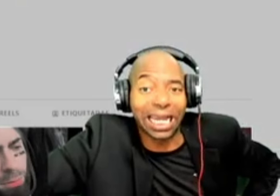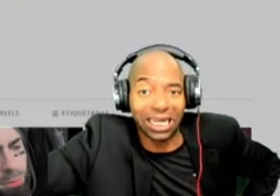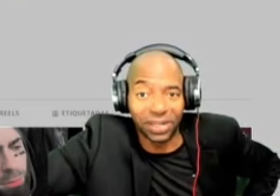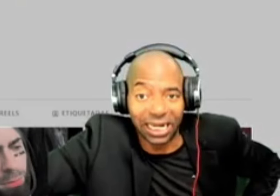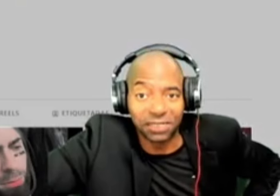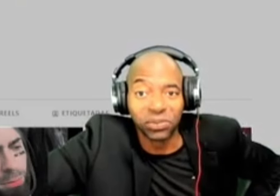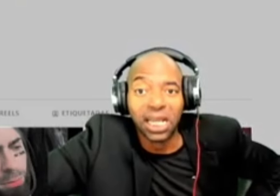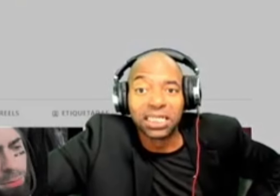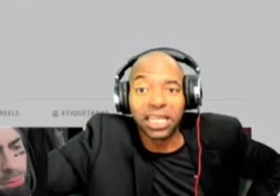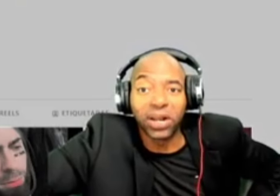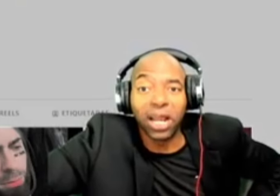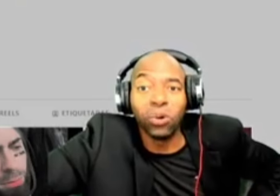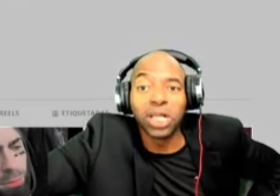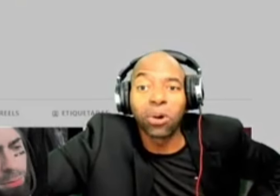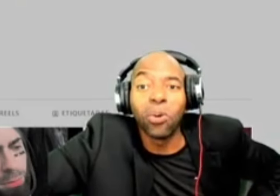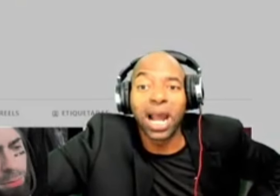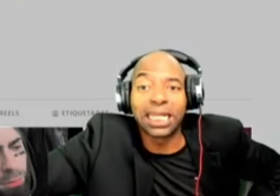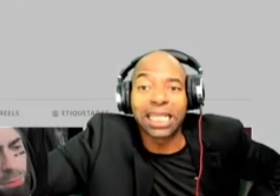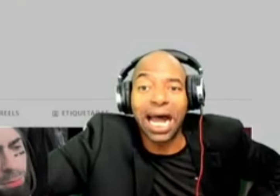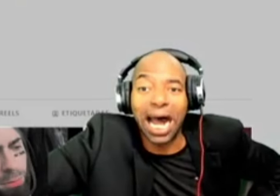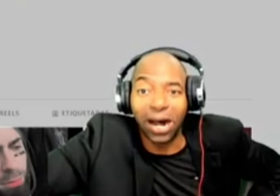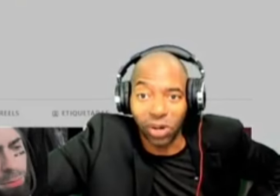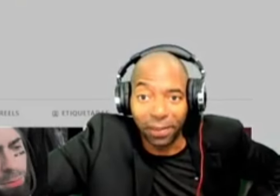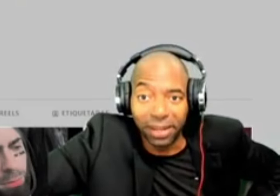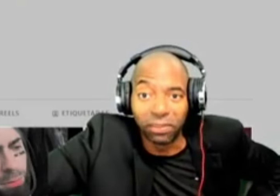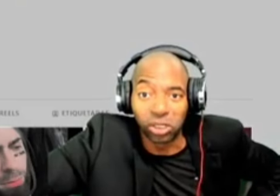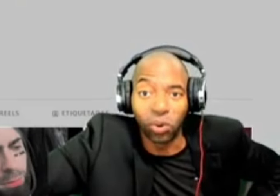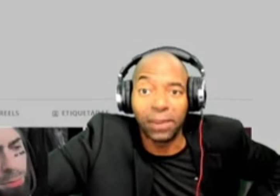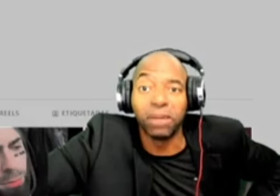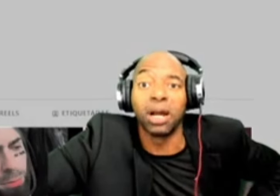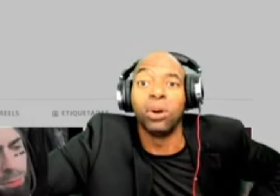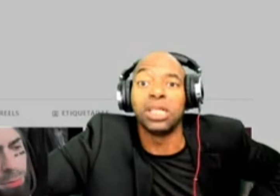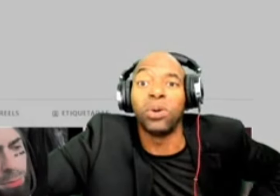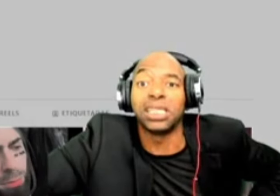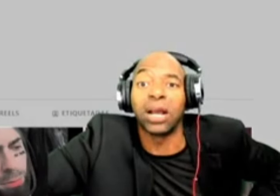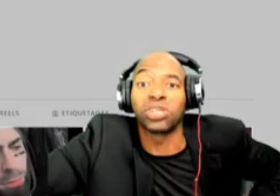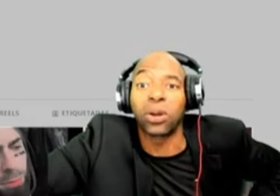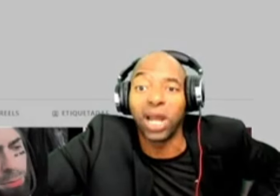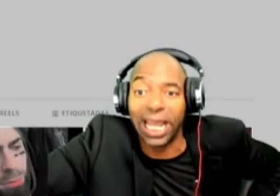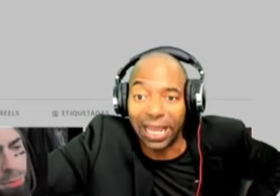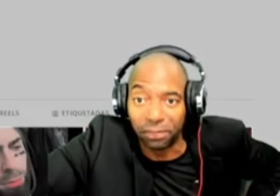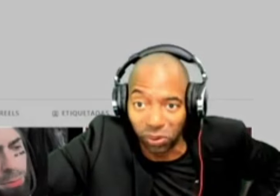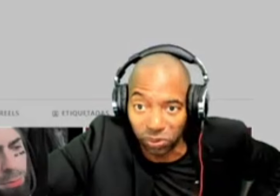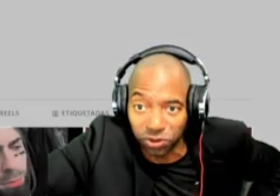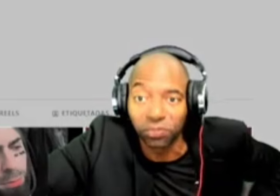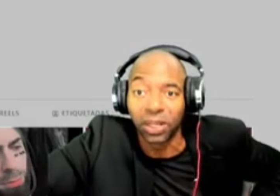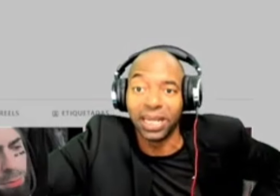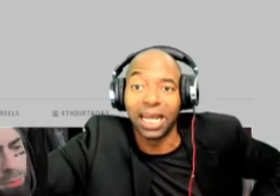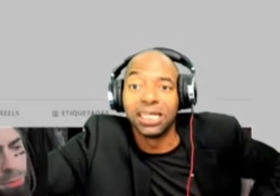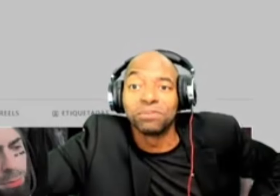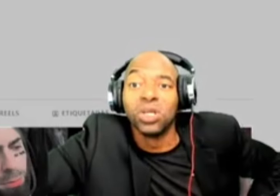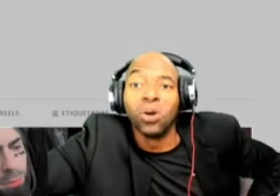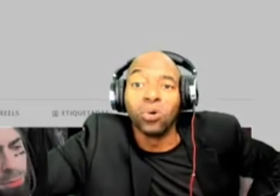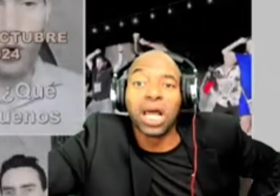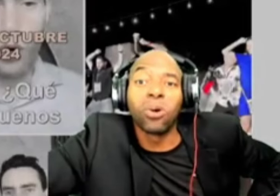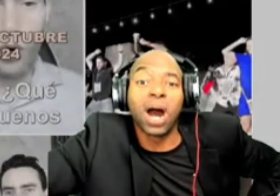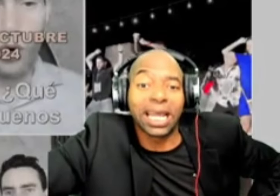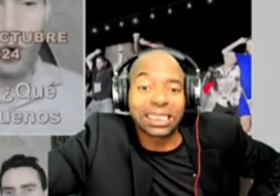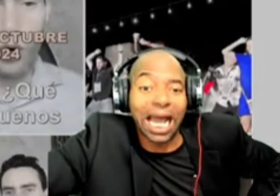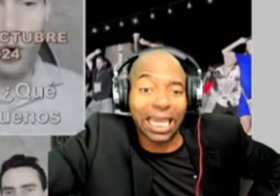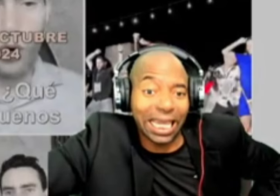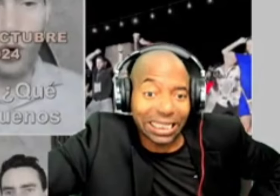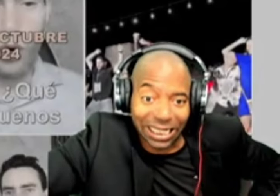está criminal? Señores, una Cuba que está ahora mismo, te voy a poner porque me gusta ponerte la cosa con ejemplos. Mira, una